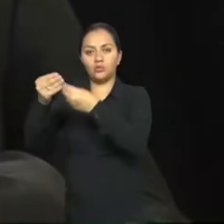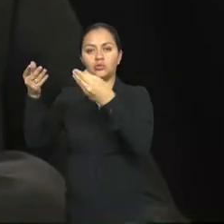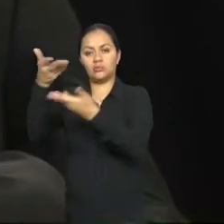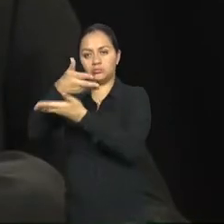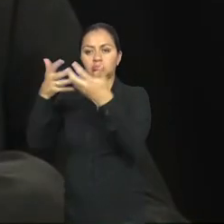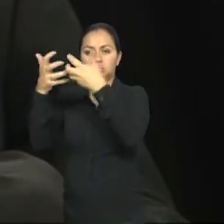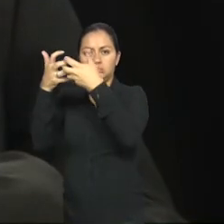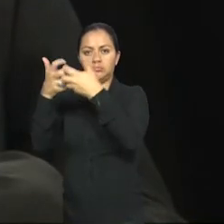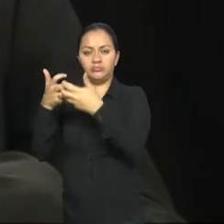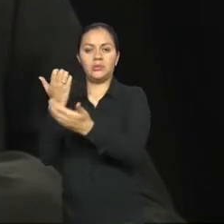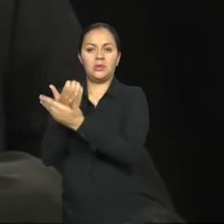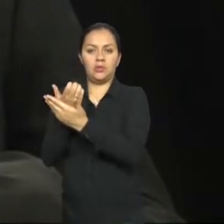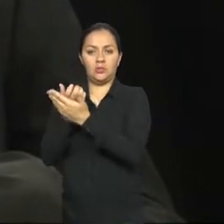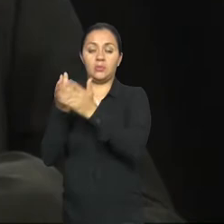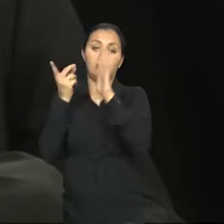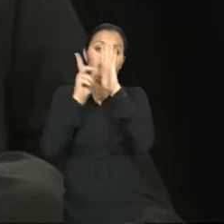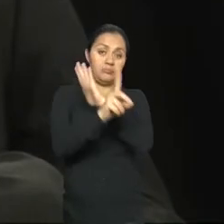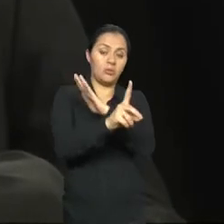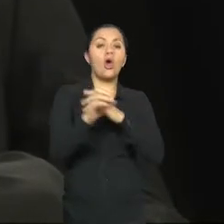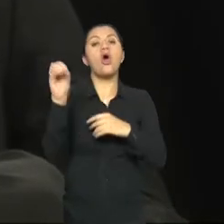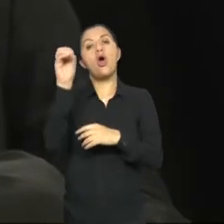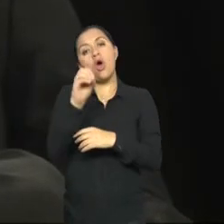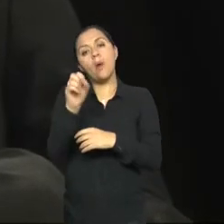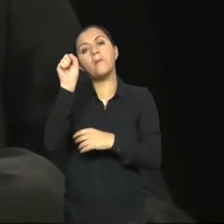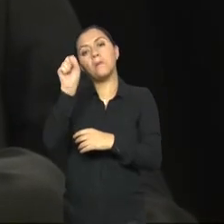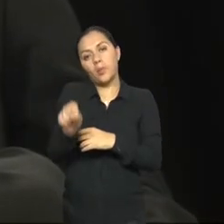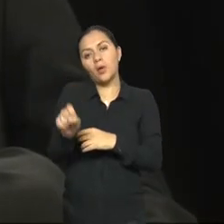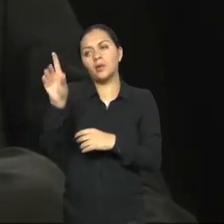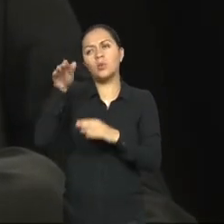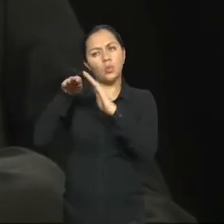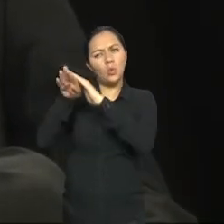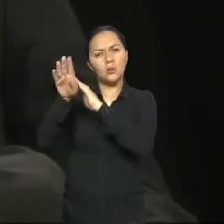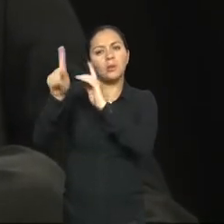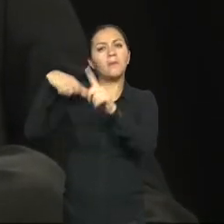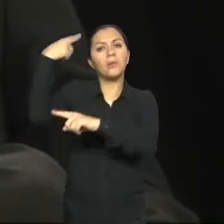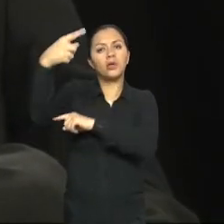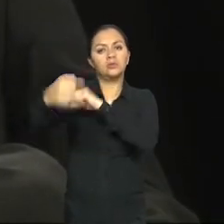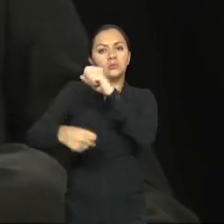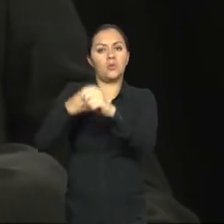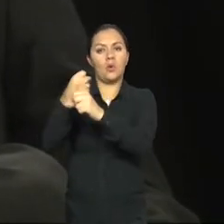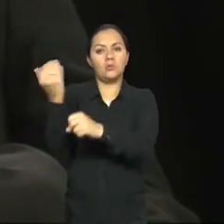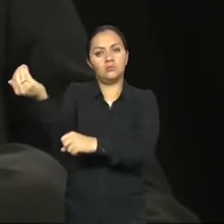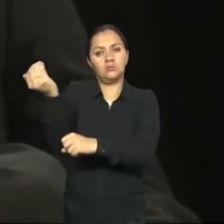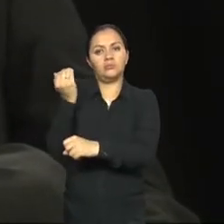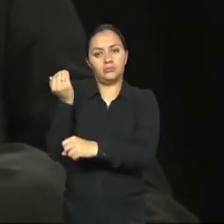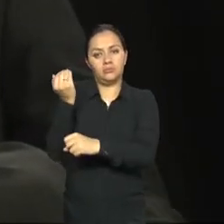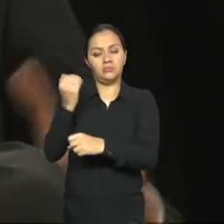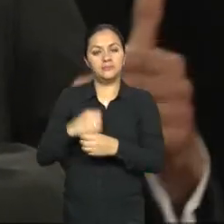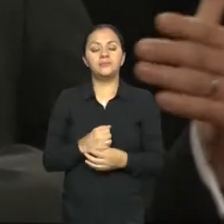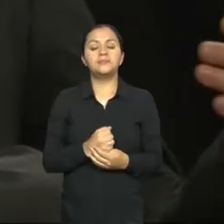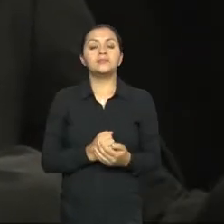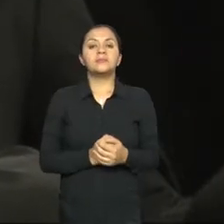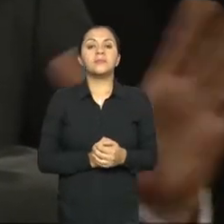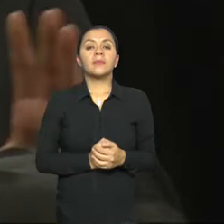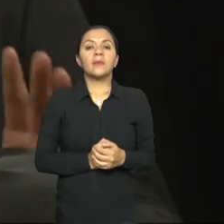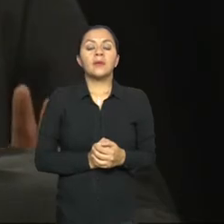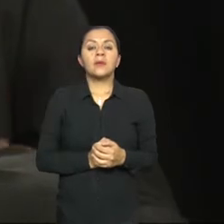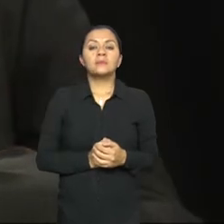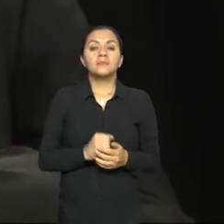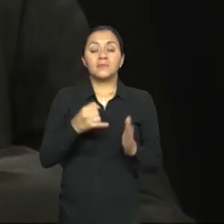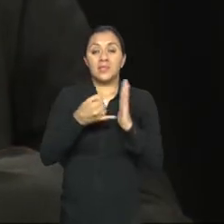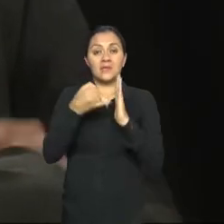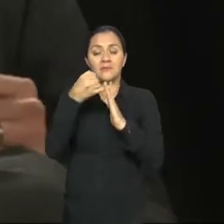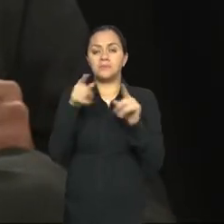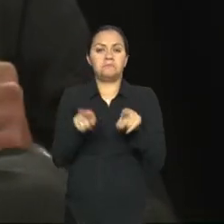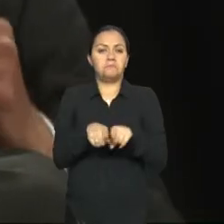económica de dinero, o puedes utilizarlo para seguir ahorrando para el próximo año en la cual tú te puedes deducir. Si hablamos de IVA, es